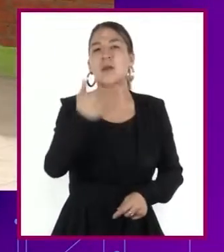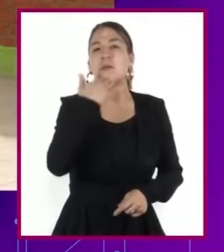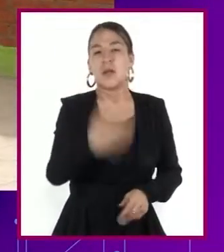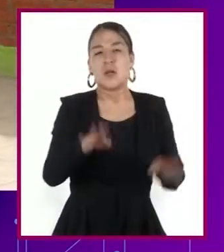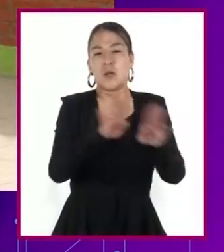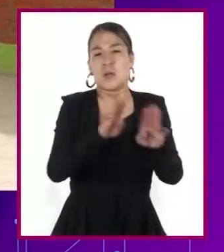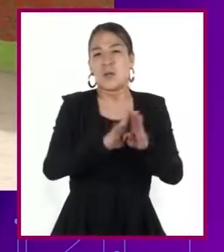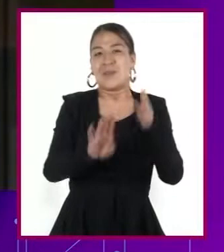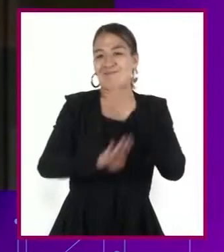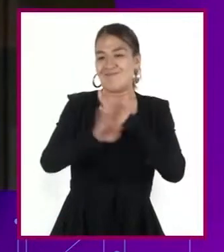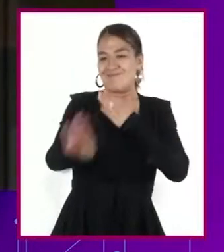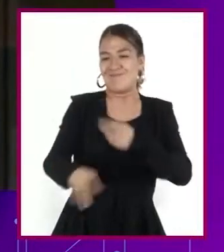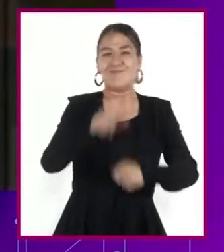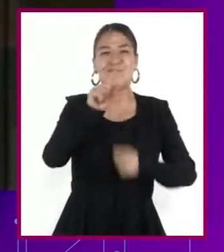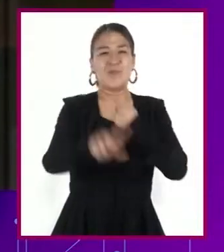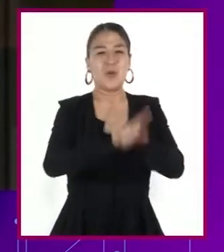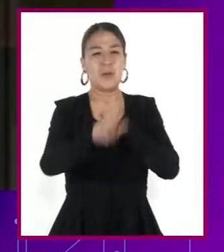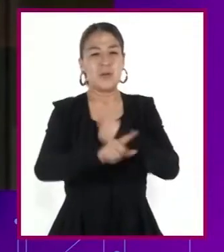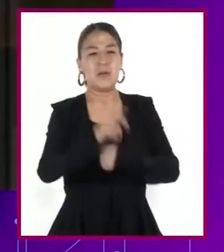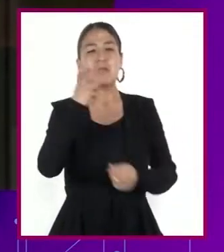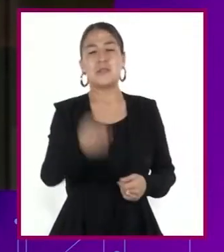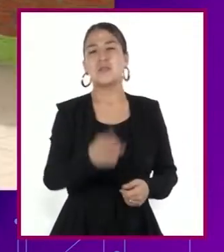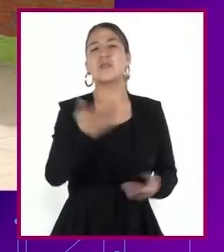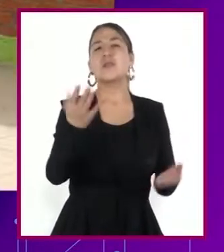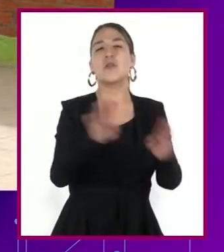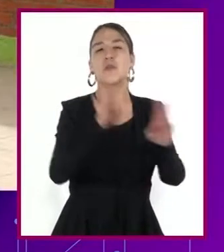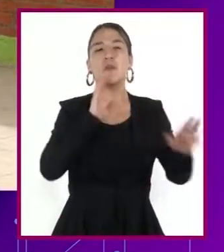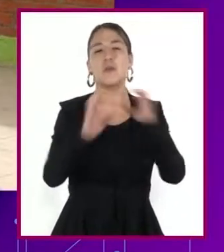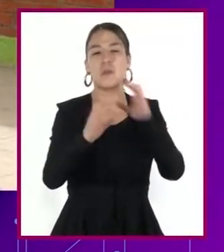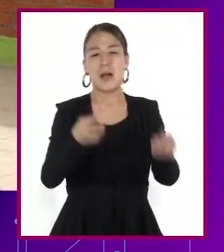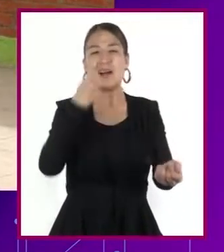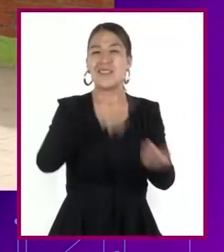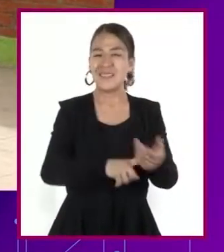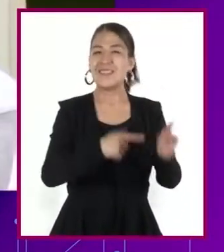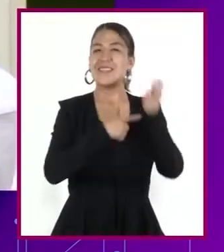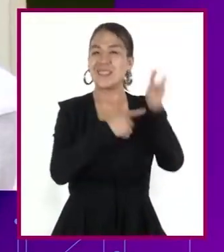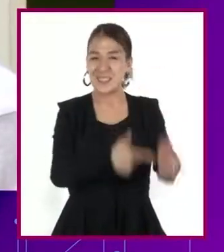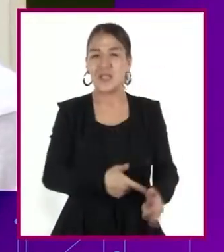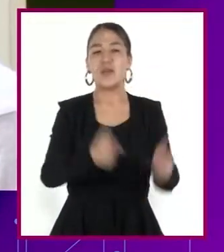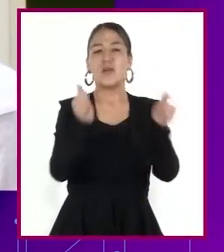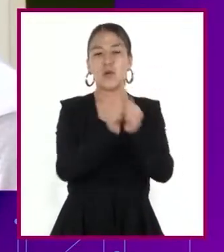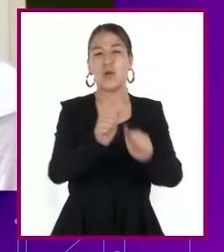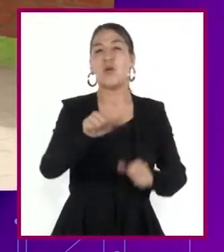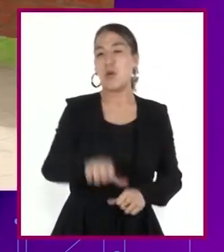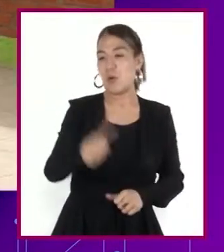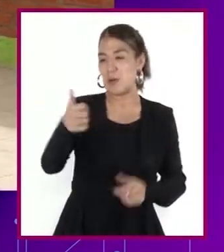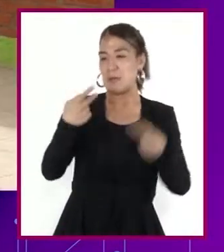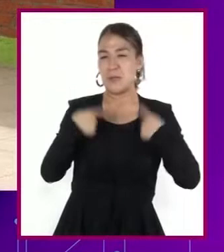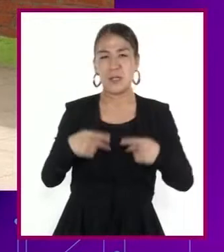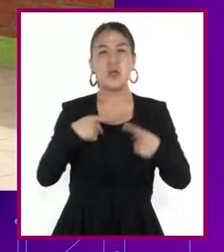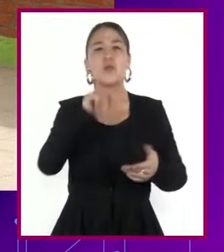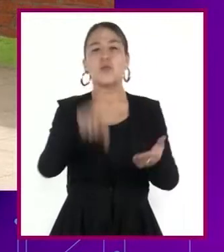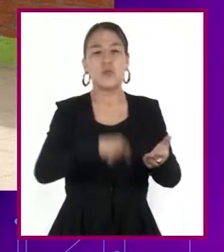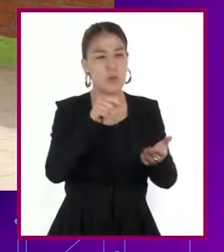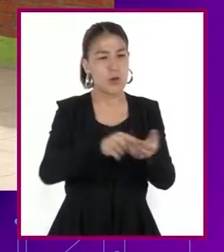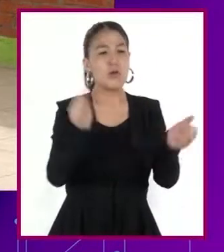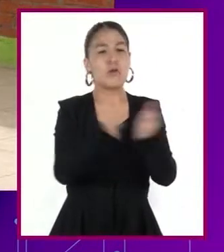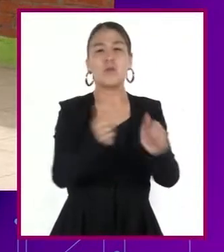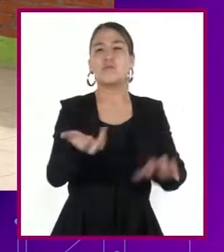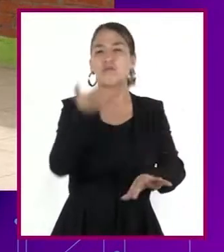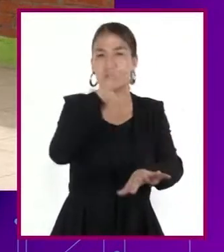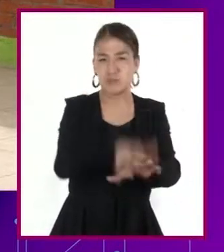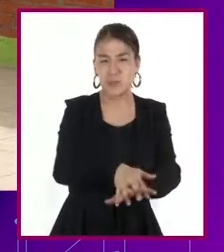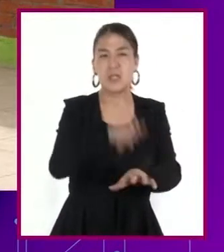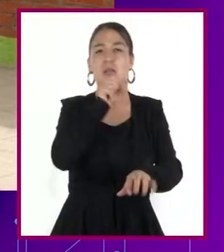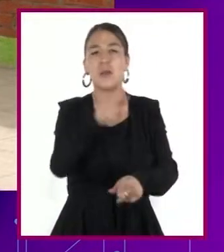prevenir conflictos, ya que en la medida en que se mantiene una comunicación constante con los otros, a través de espacios inclusivos y democráticos,